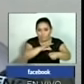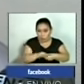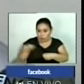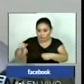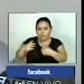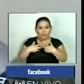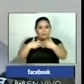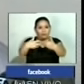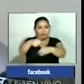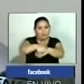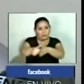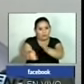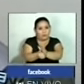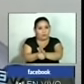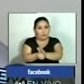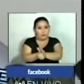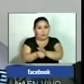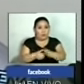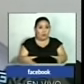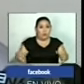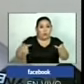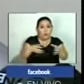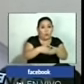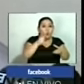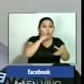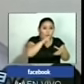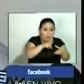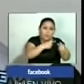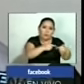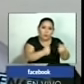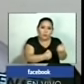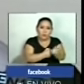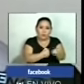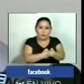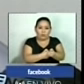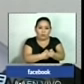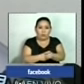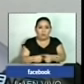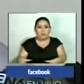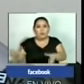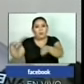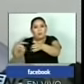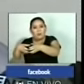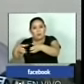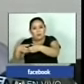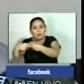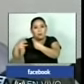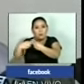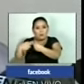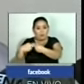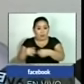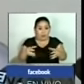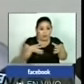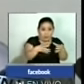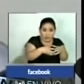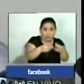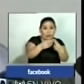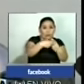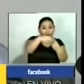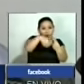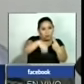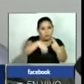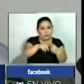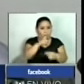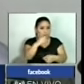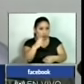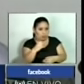cuenta. Si el frente se mantiene, serán 23. Arena va a dar sus votos, son